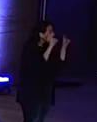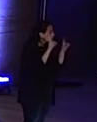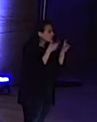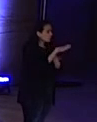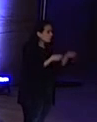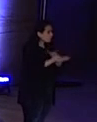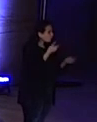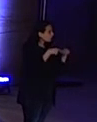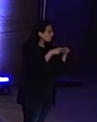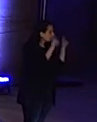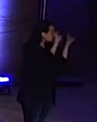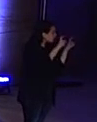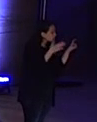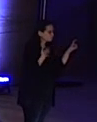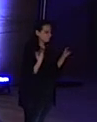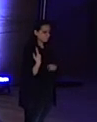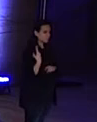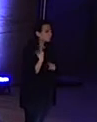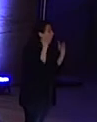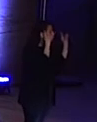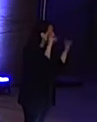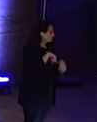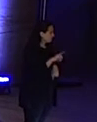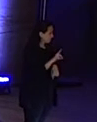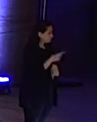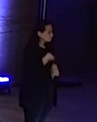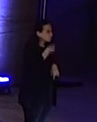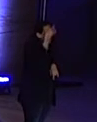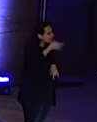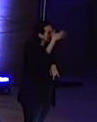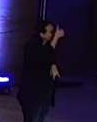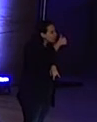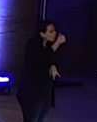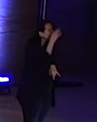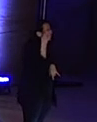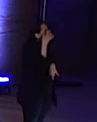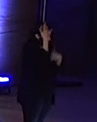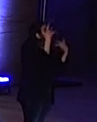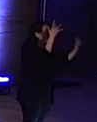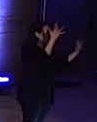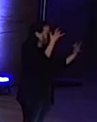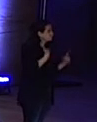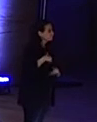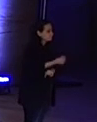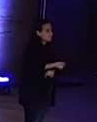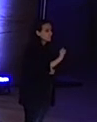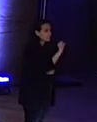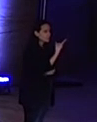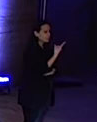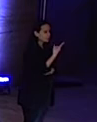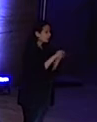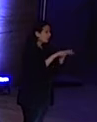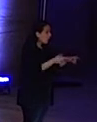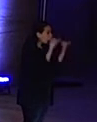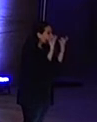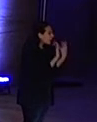colabora impartiendo talleres y yo no somos docentes, sino creadores y creadoras de sueños. Y lo más importante, el alumnado